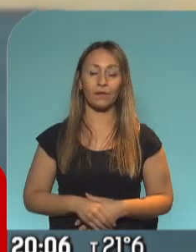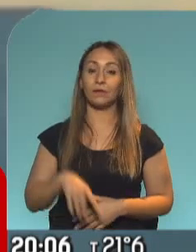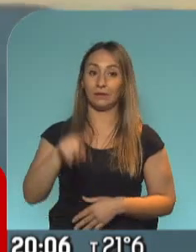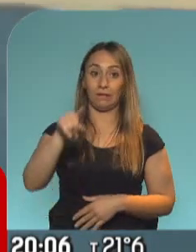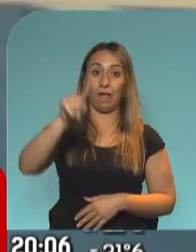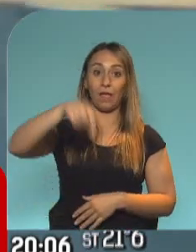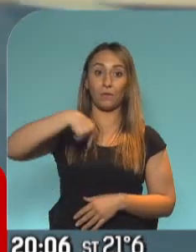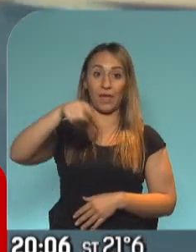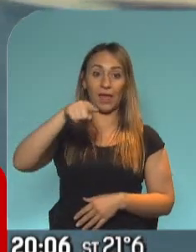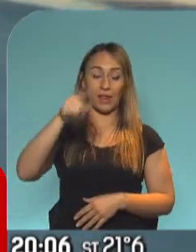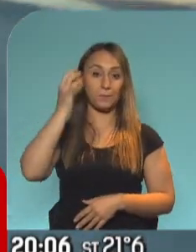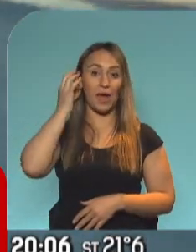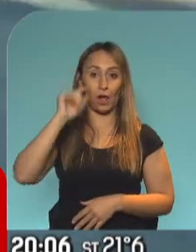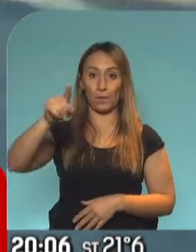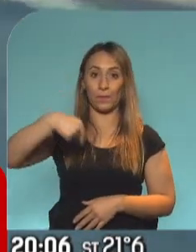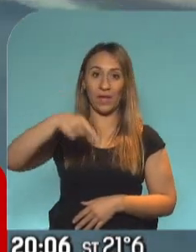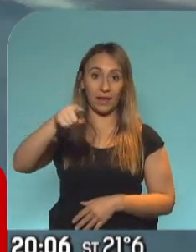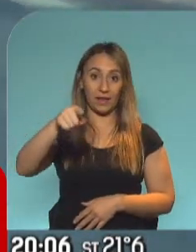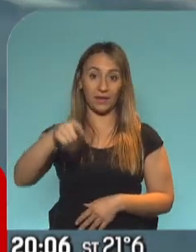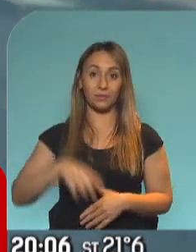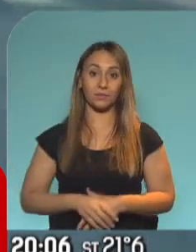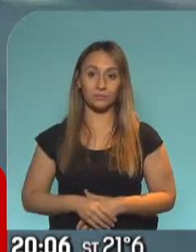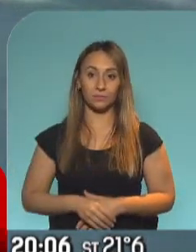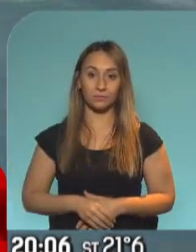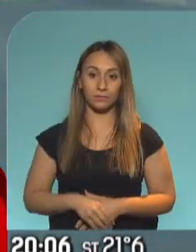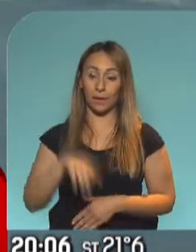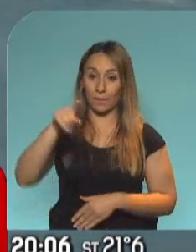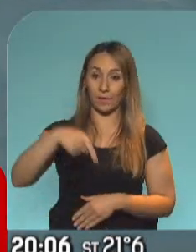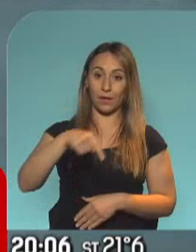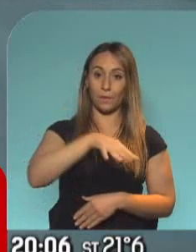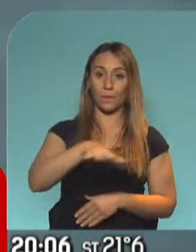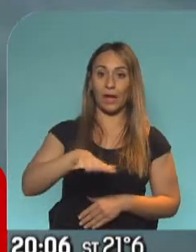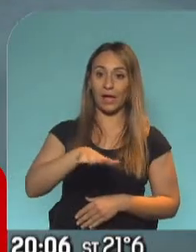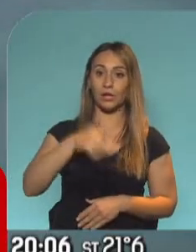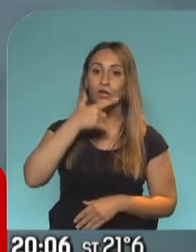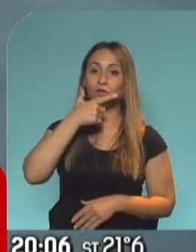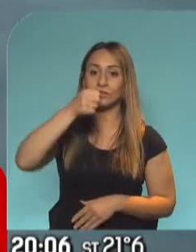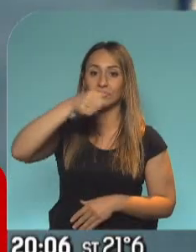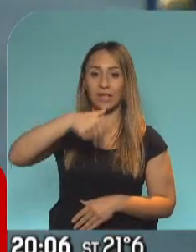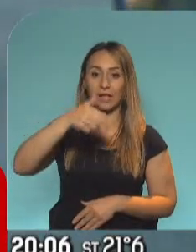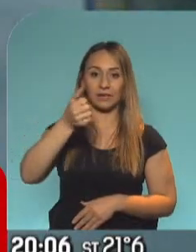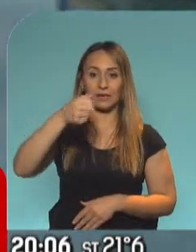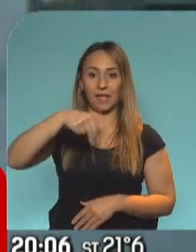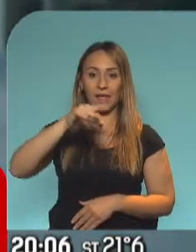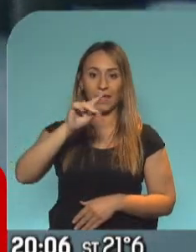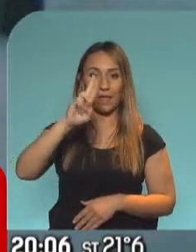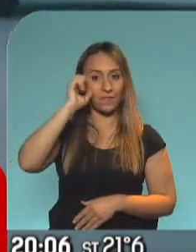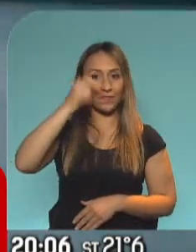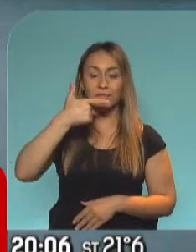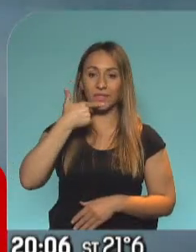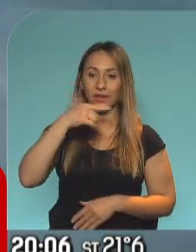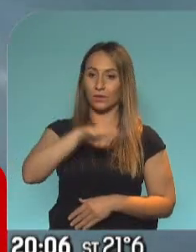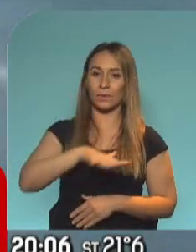llegando diego maradona al barrio san andrés en nordelta ubicado en italia